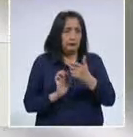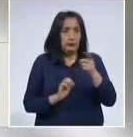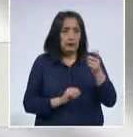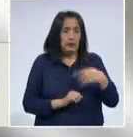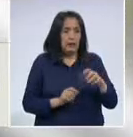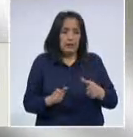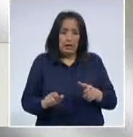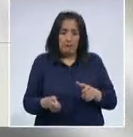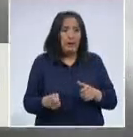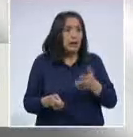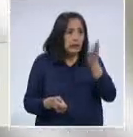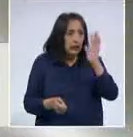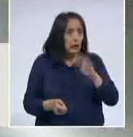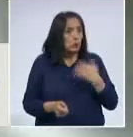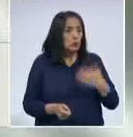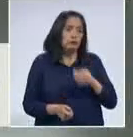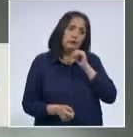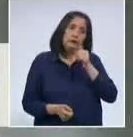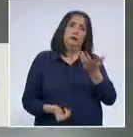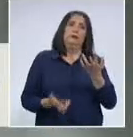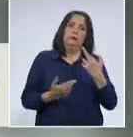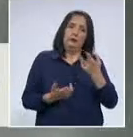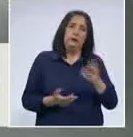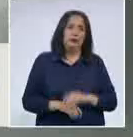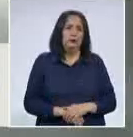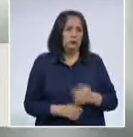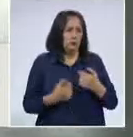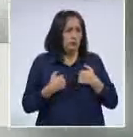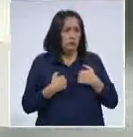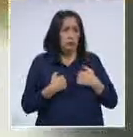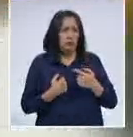Apaga, hijo, apaga. No sea tan irresponsable.